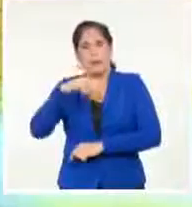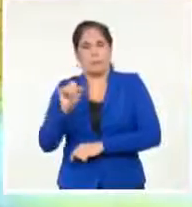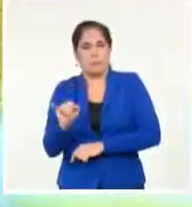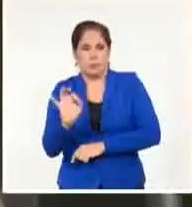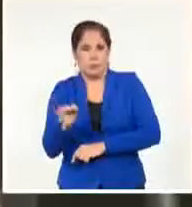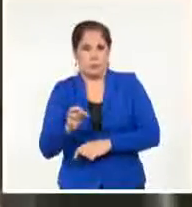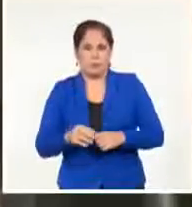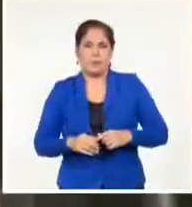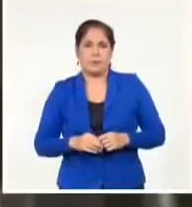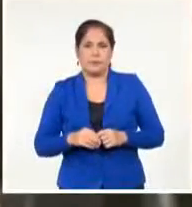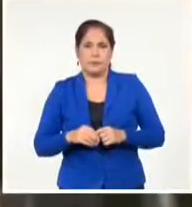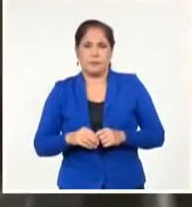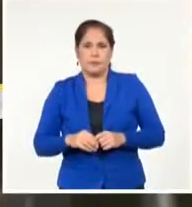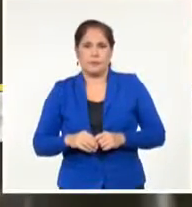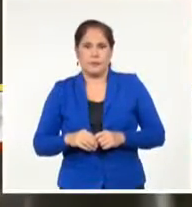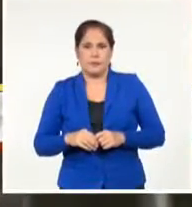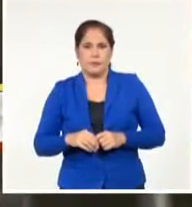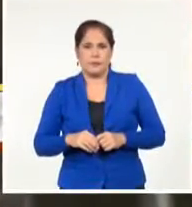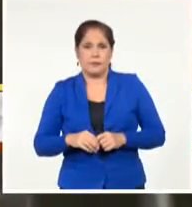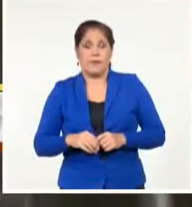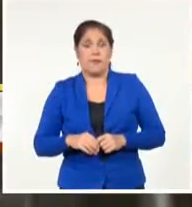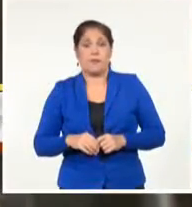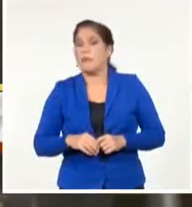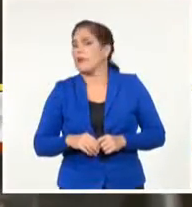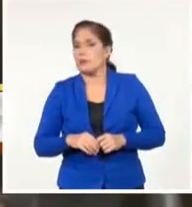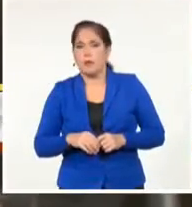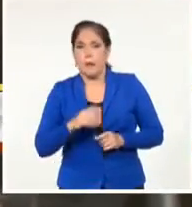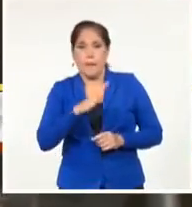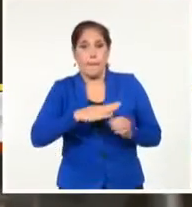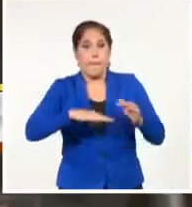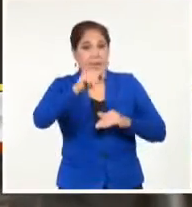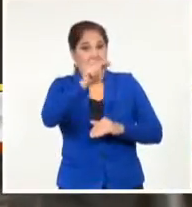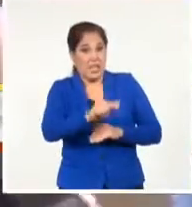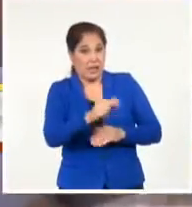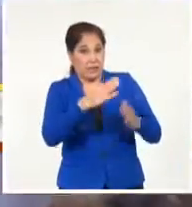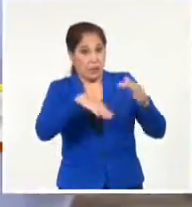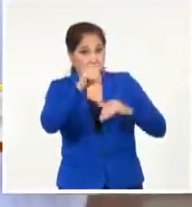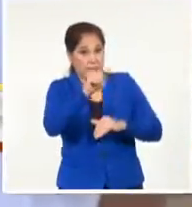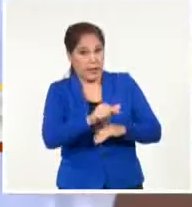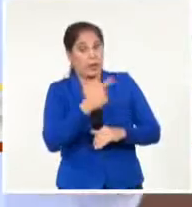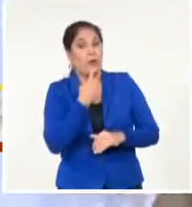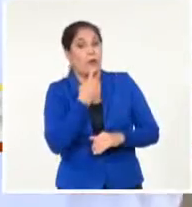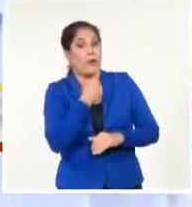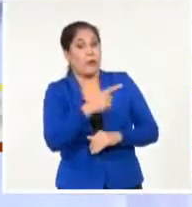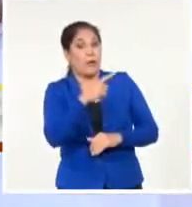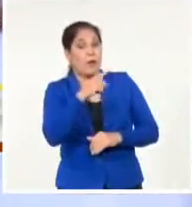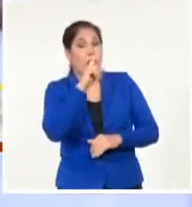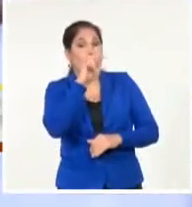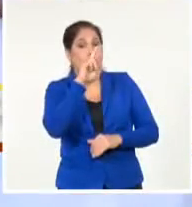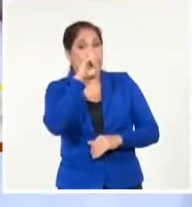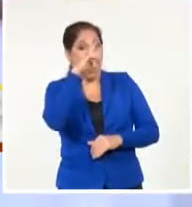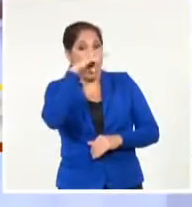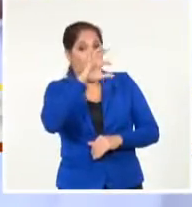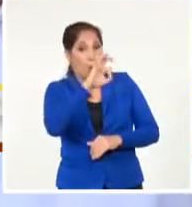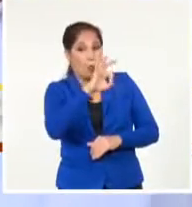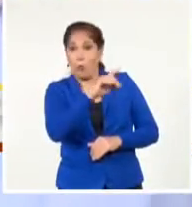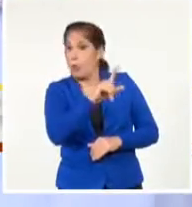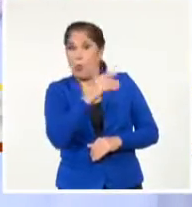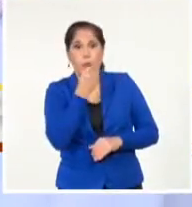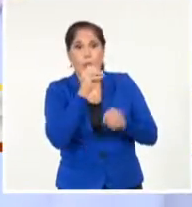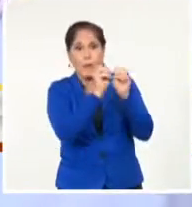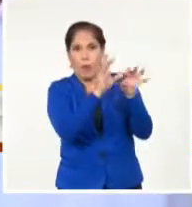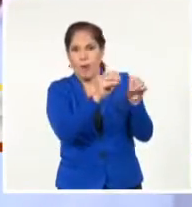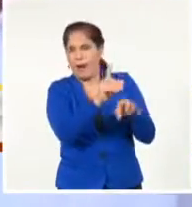Ignacio Lula da Silva. La determinación del ministro Pablo de Tarso Sanseverino del Tribunal Superior